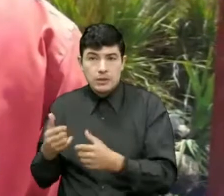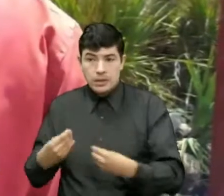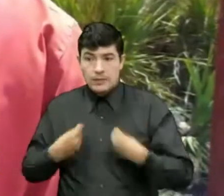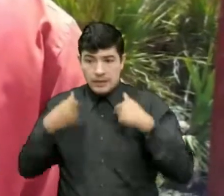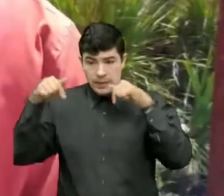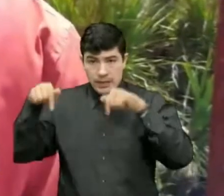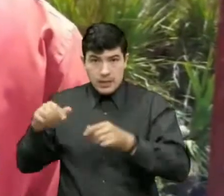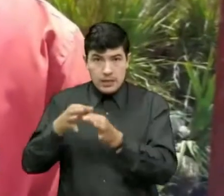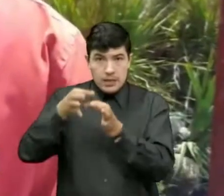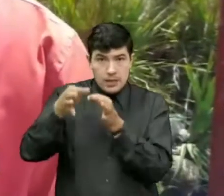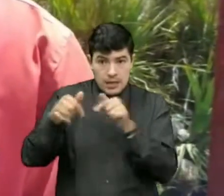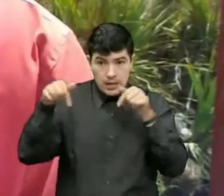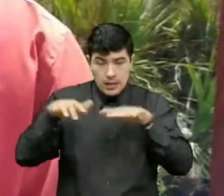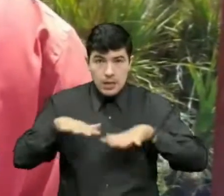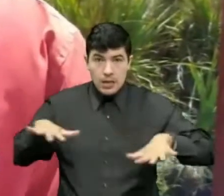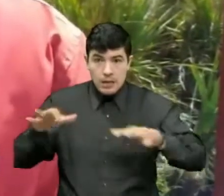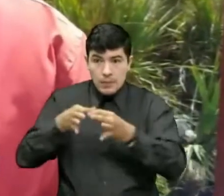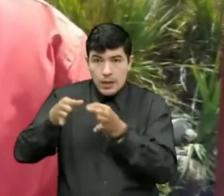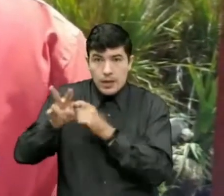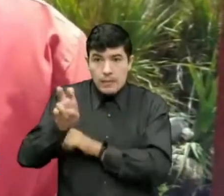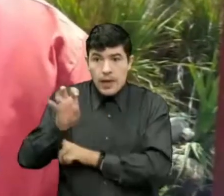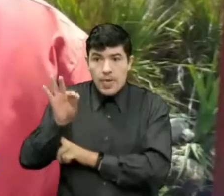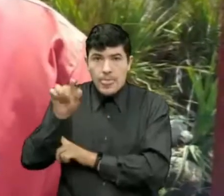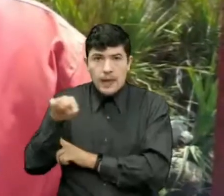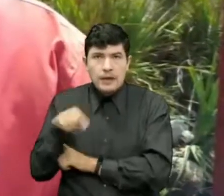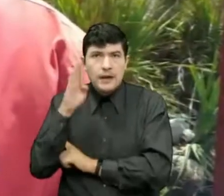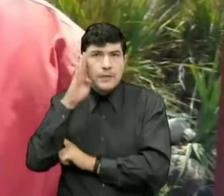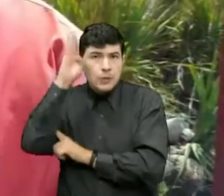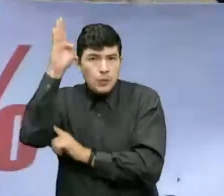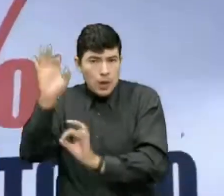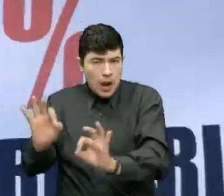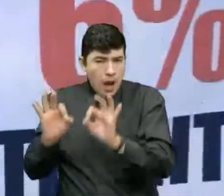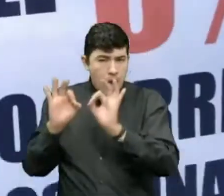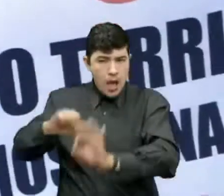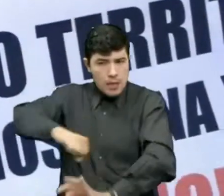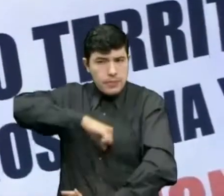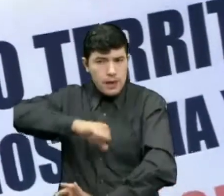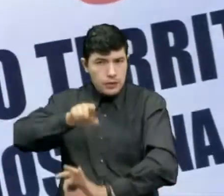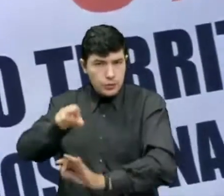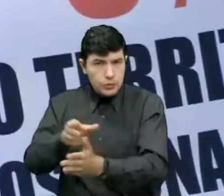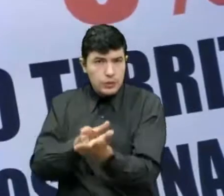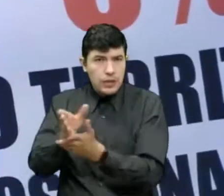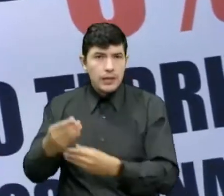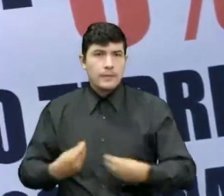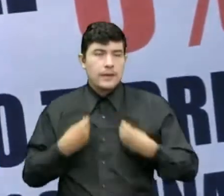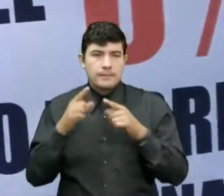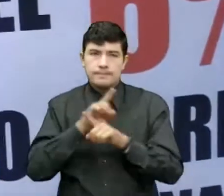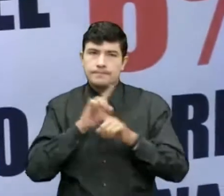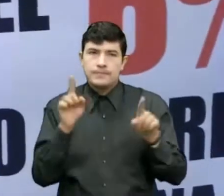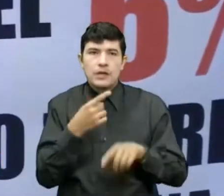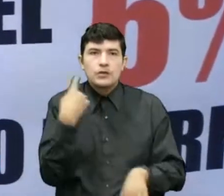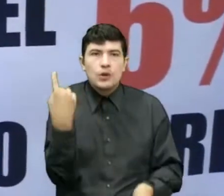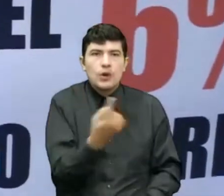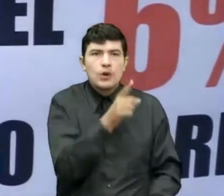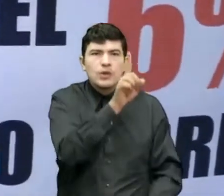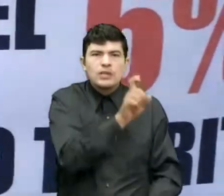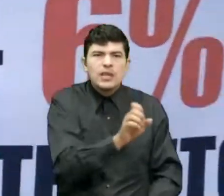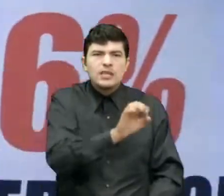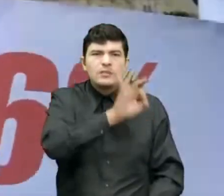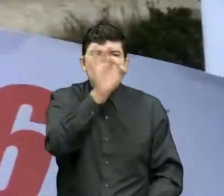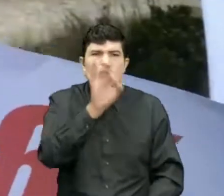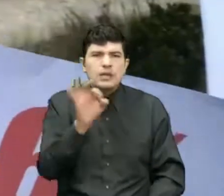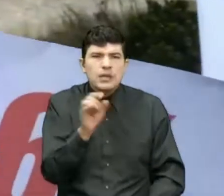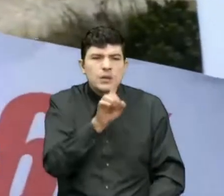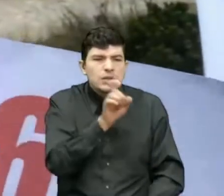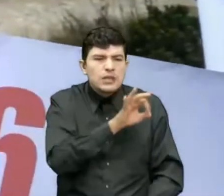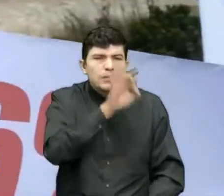esta municipalidad, en este casco urbano, no tiene garantías de seguir viviendo. Solo tenemos este porcentaje para subsistencia. Y